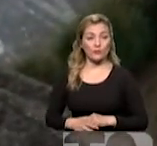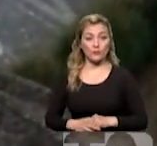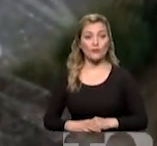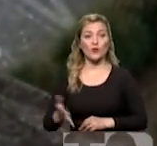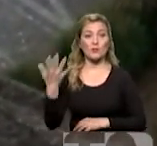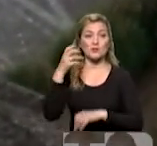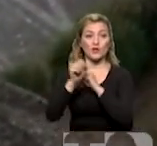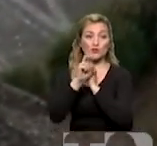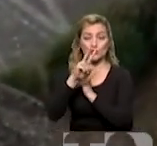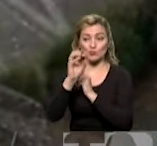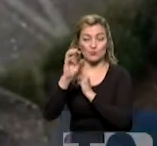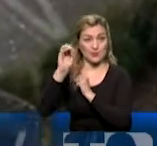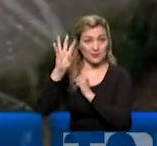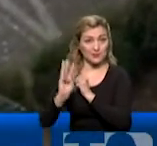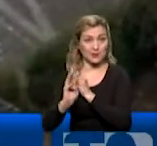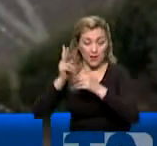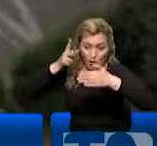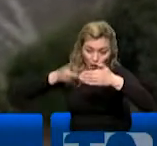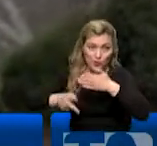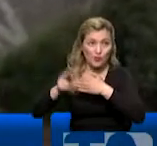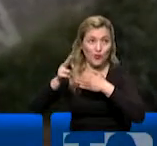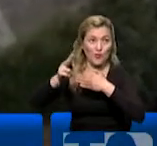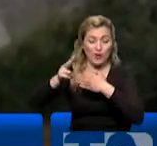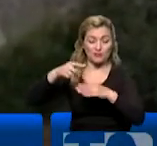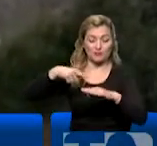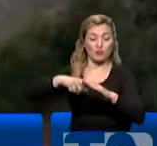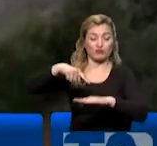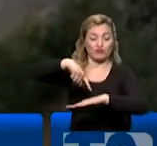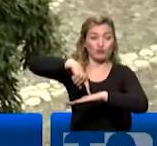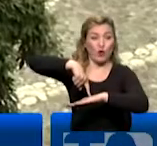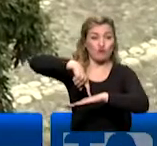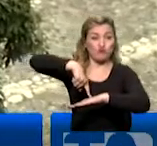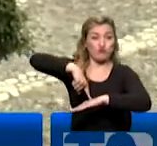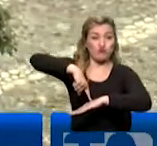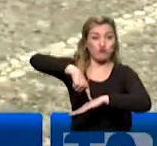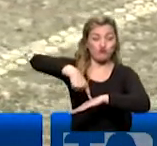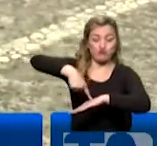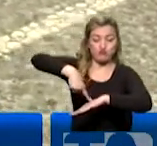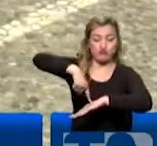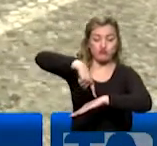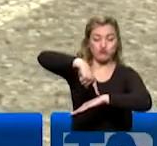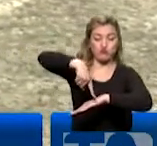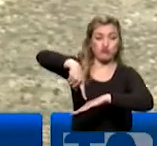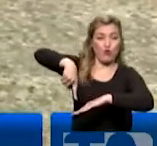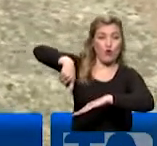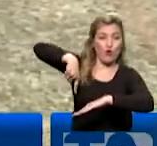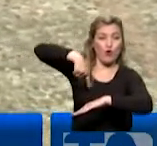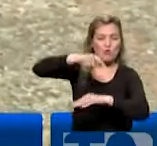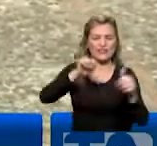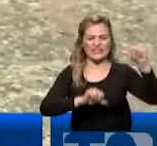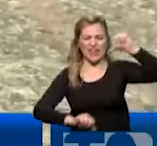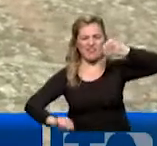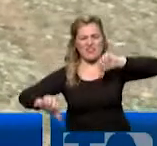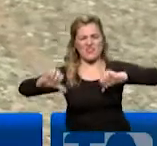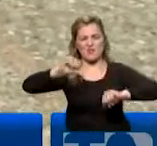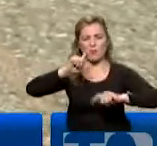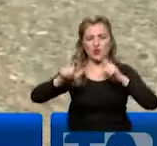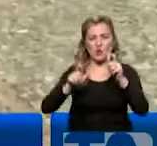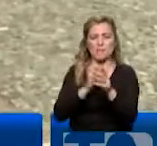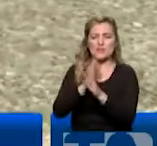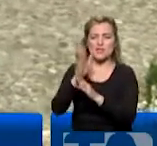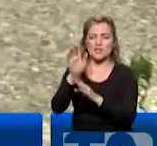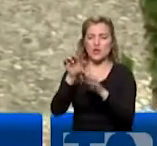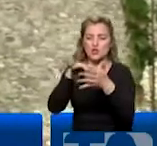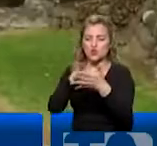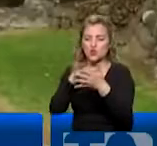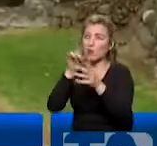Desde el 2006, cuando fue inaugurado el reloj solar en el Cantón Cayambe, científicos y astrónomos han realizado estudios geográficos determinando que en